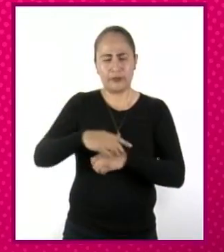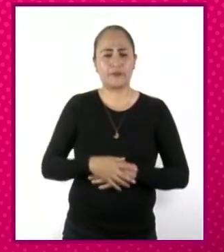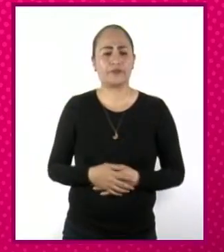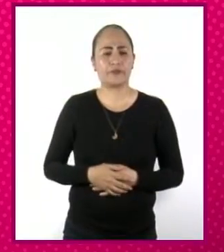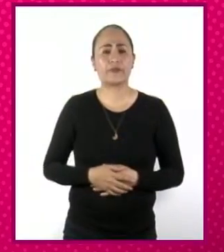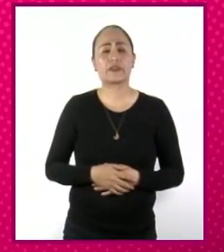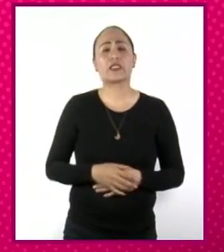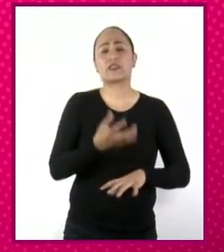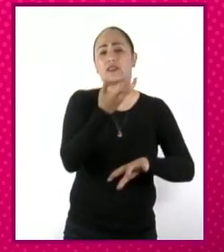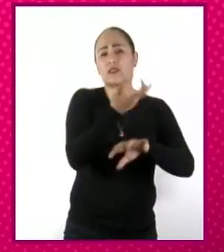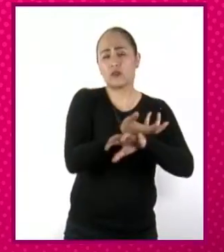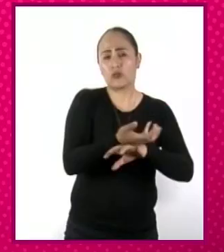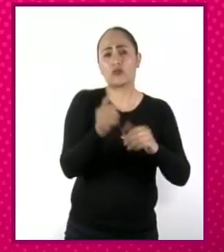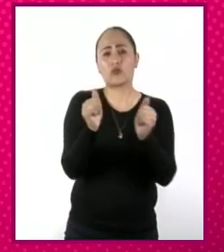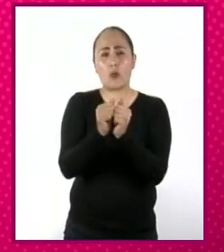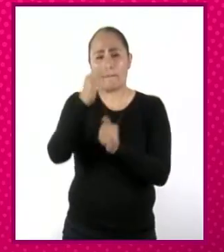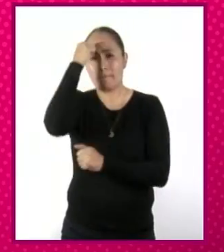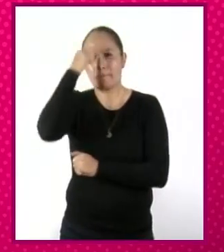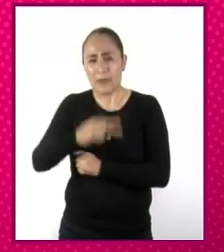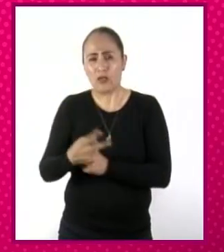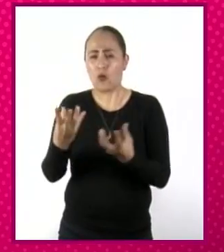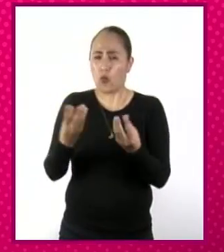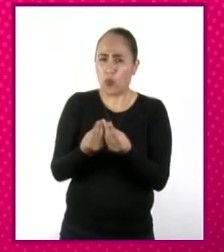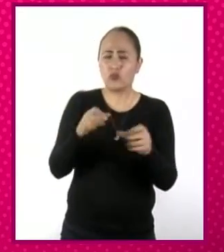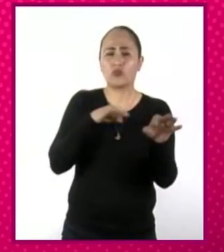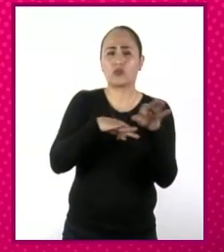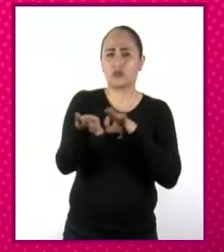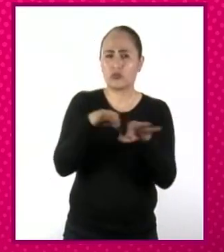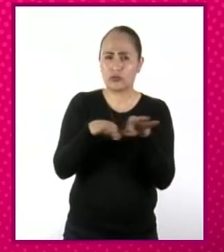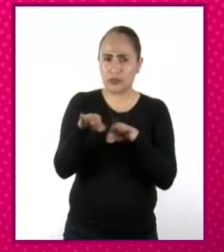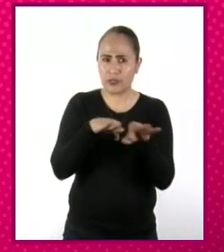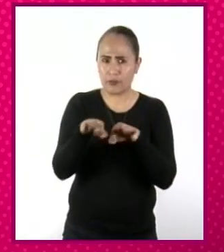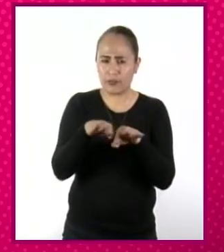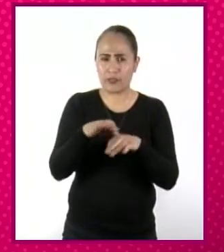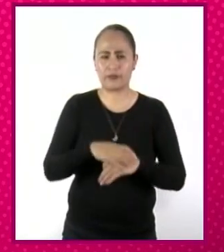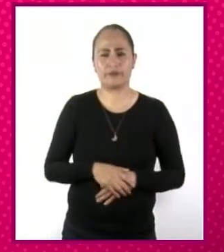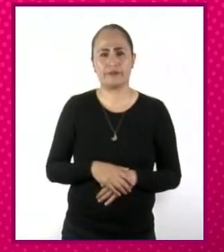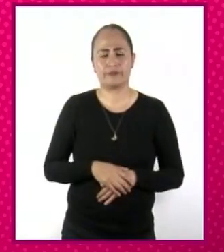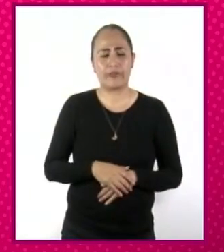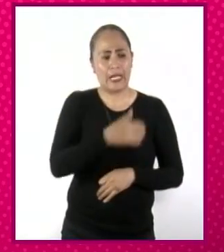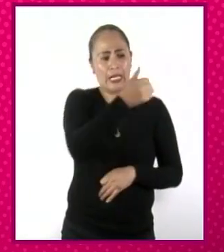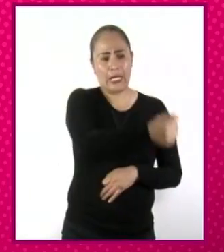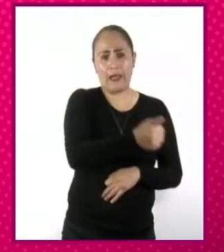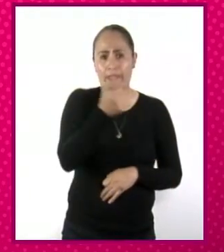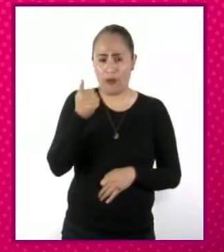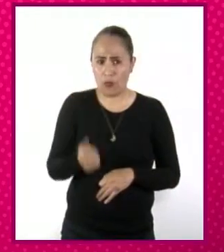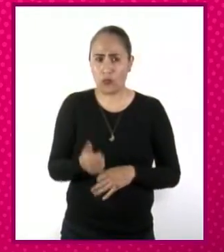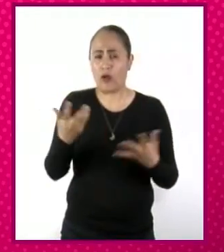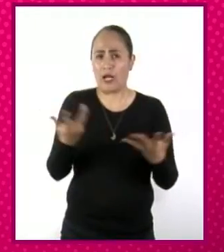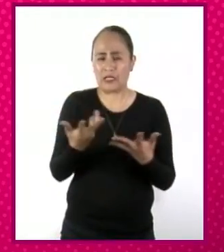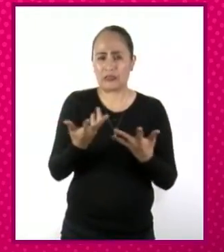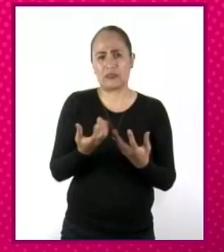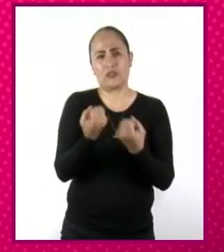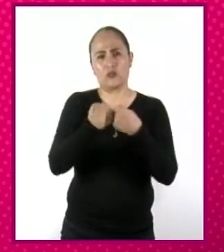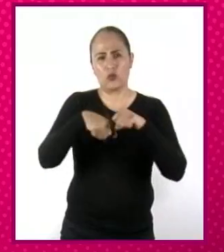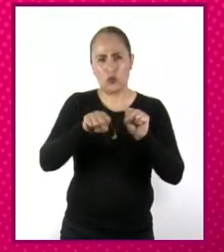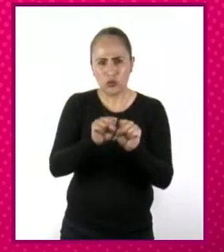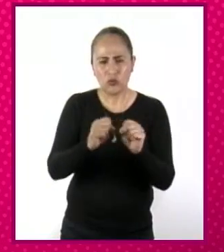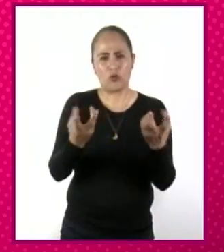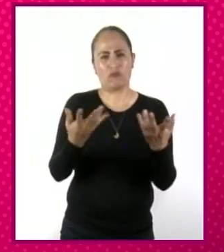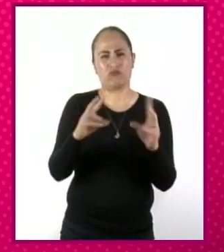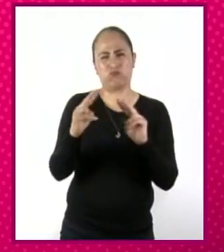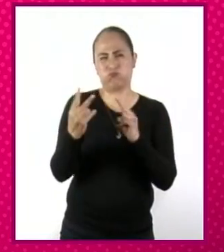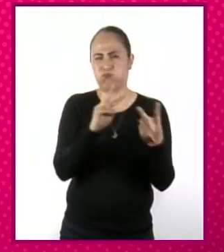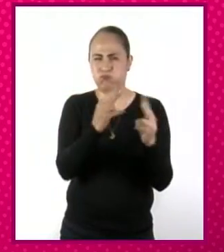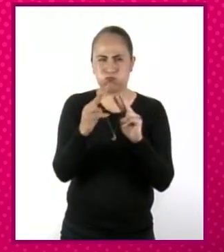a trabajar de manera conjunta por ubicarse cada uno en su papel como socios, como vecinos